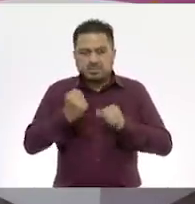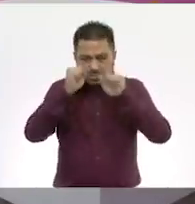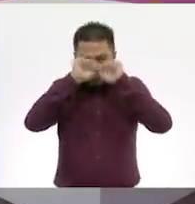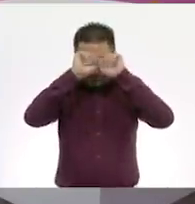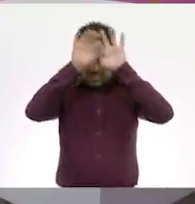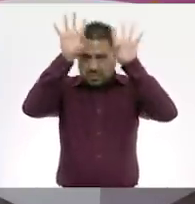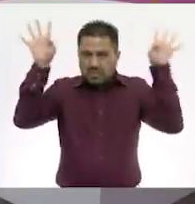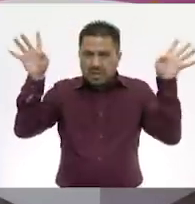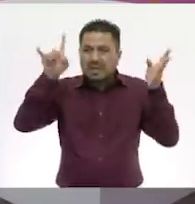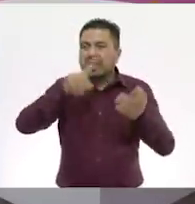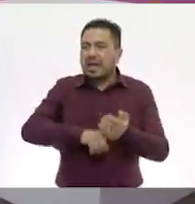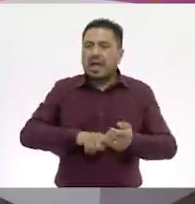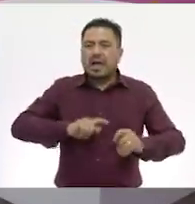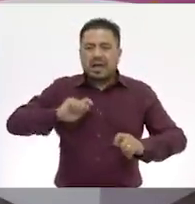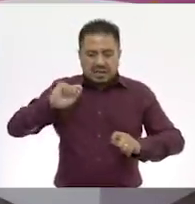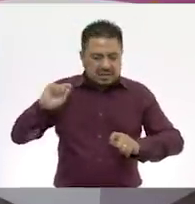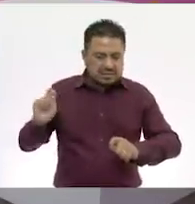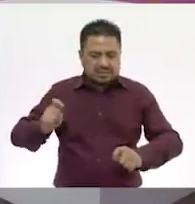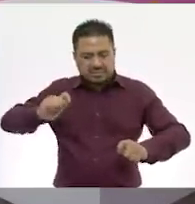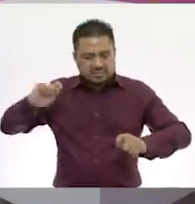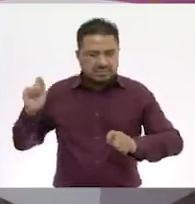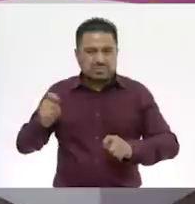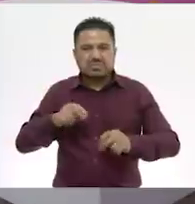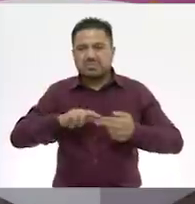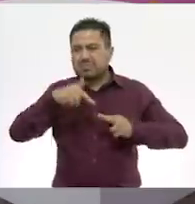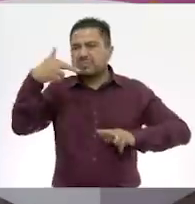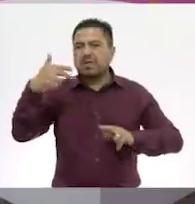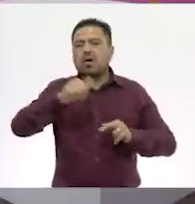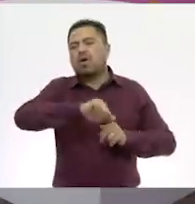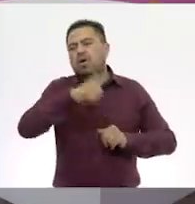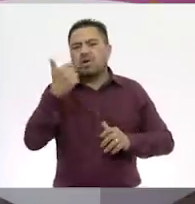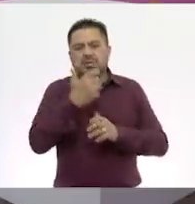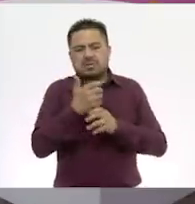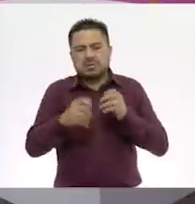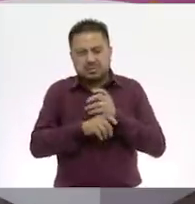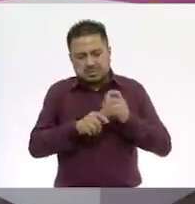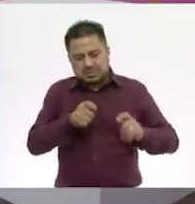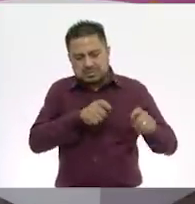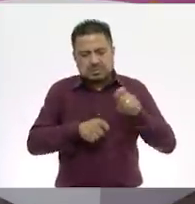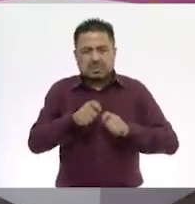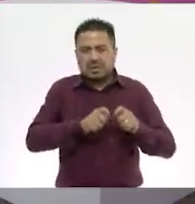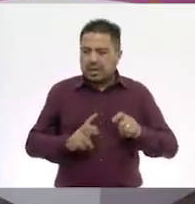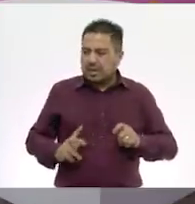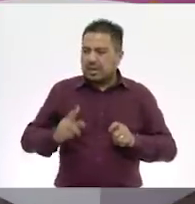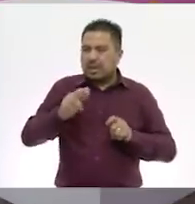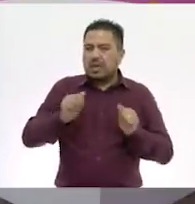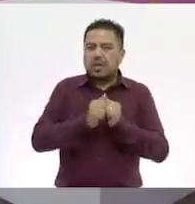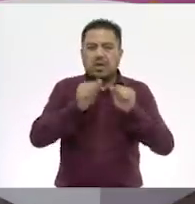el pollino, lazos, cascabeles y otros atavíos, y hechos a tijera